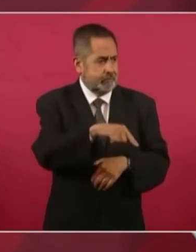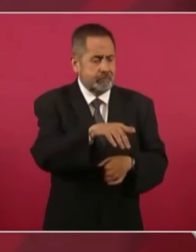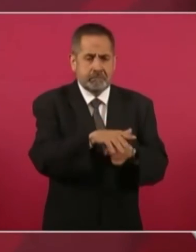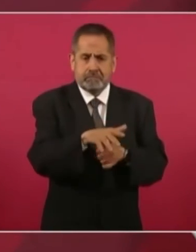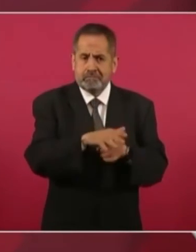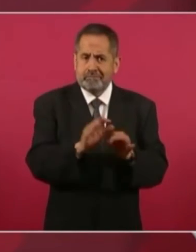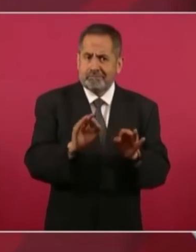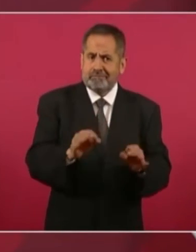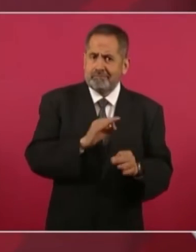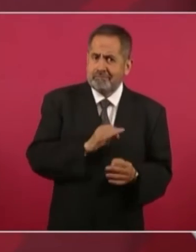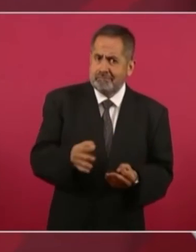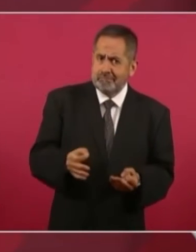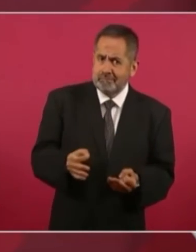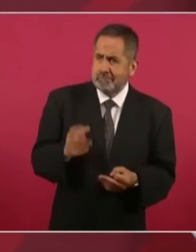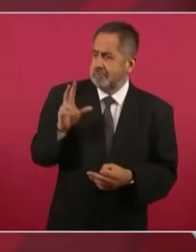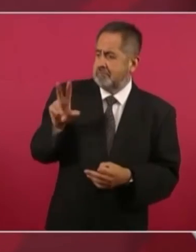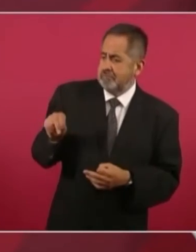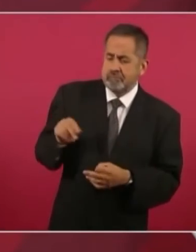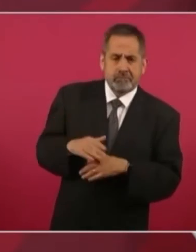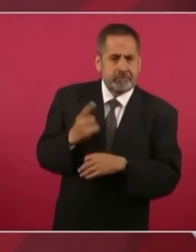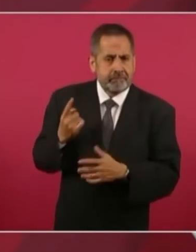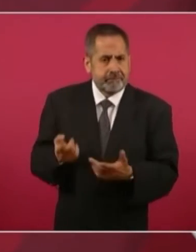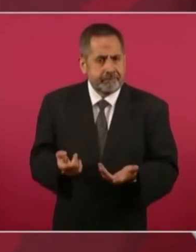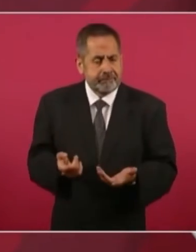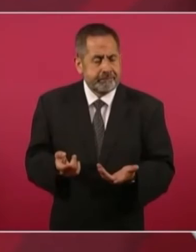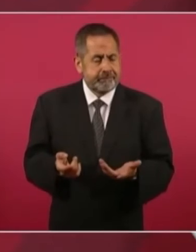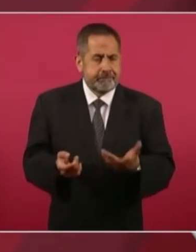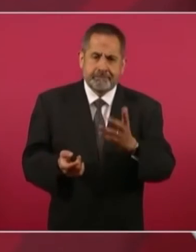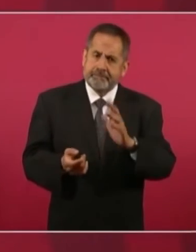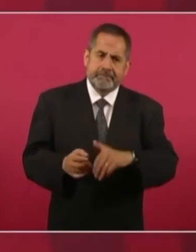Y al mismo tiempo